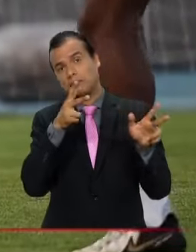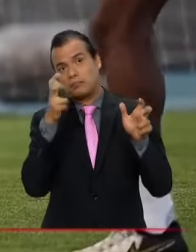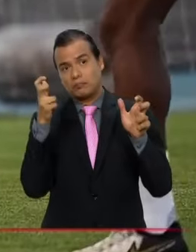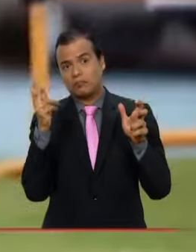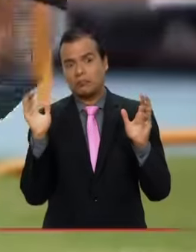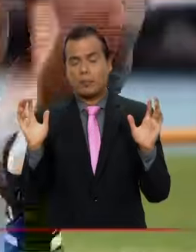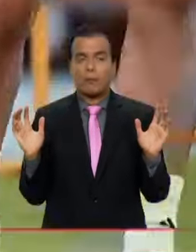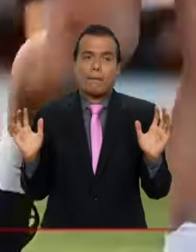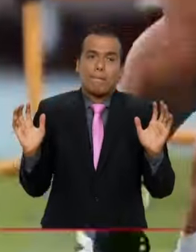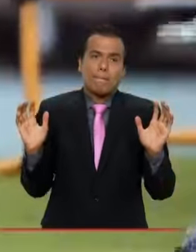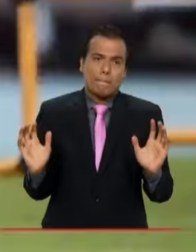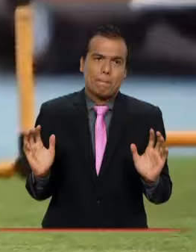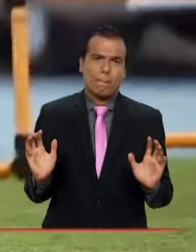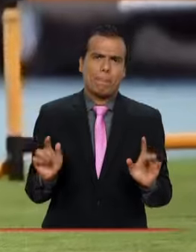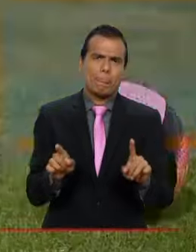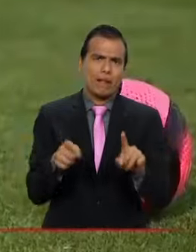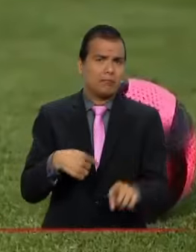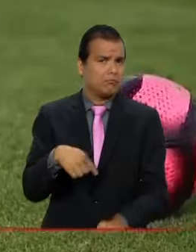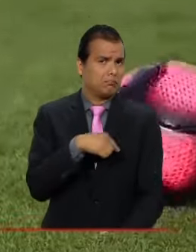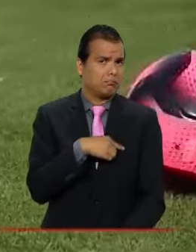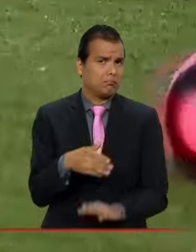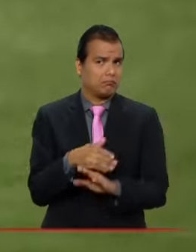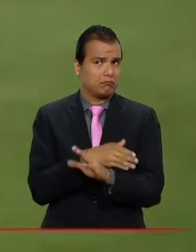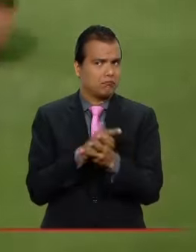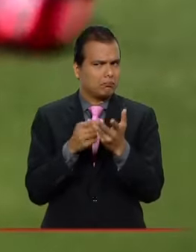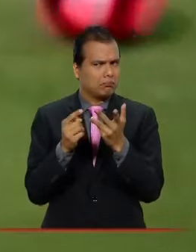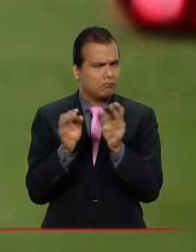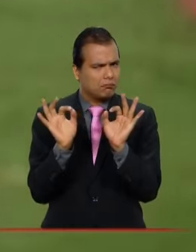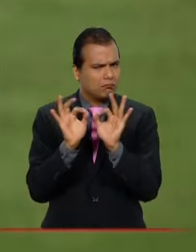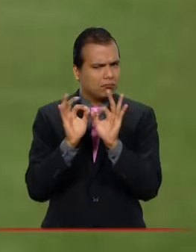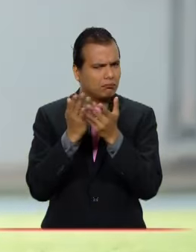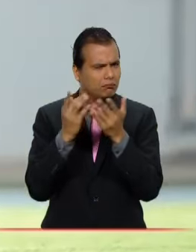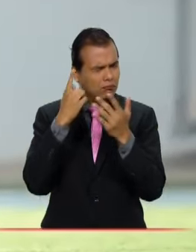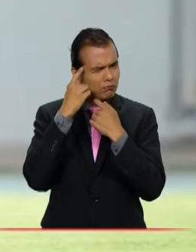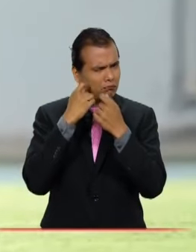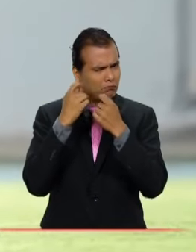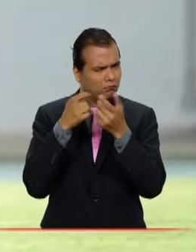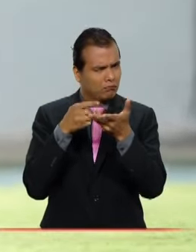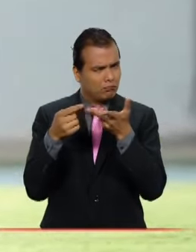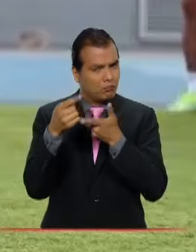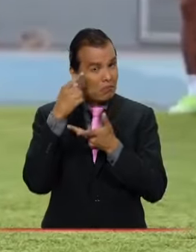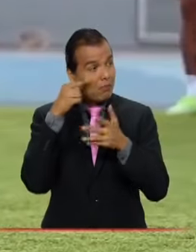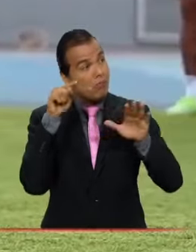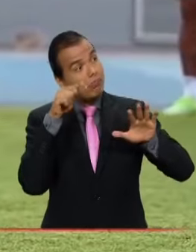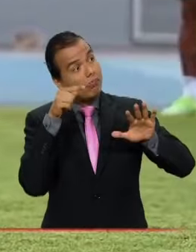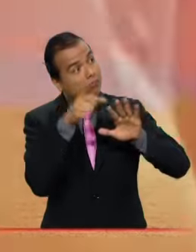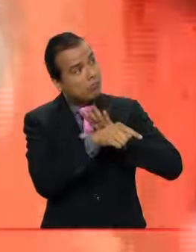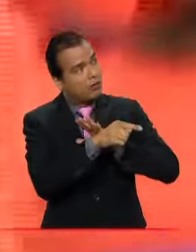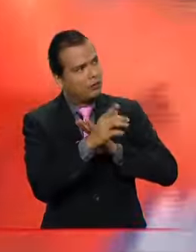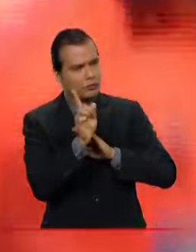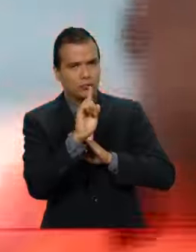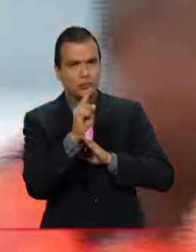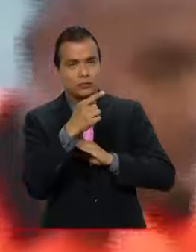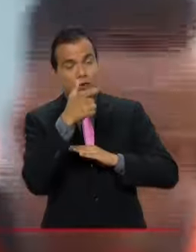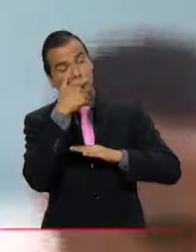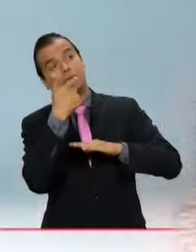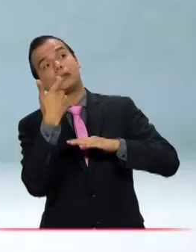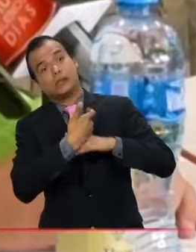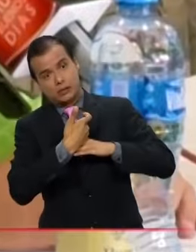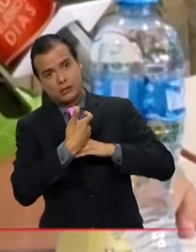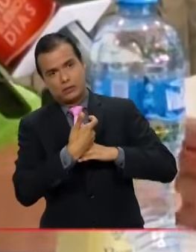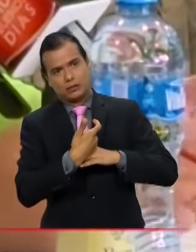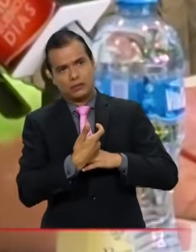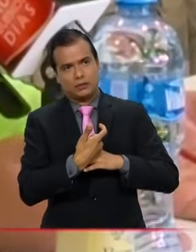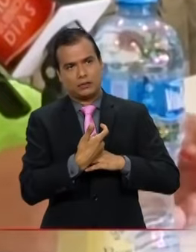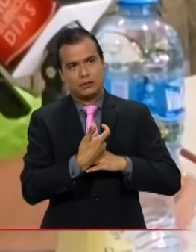saber en las marcas que puede hacer cada equipo, pero más allá de eso, no. Escuché la palabra espionaje.